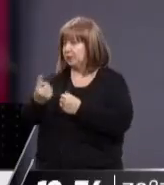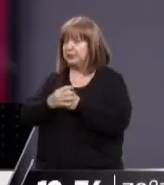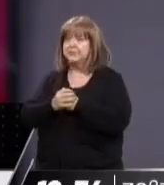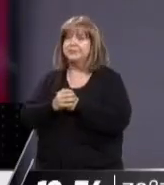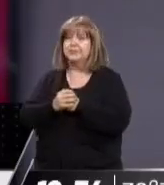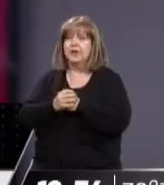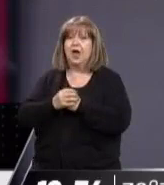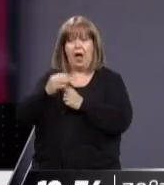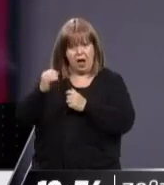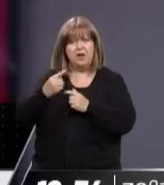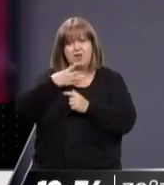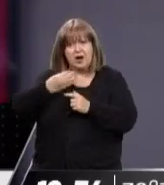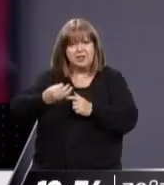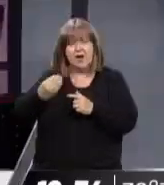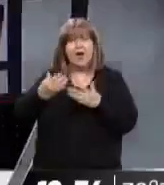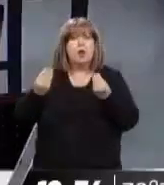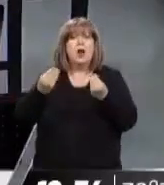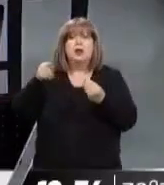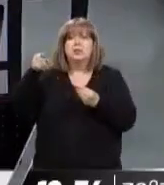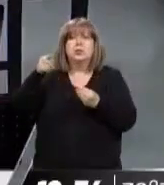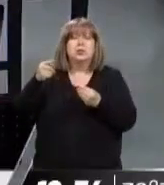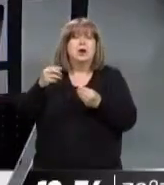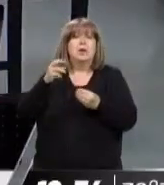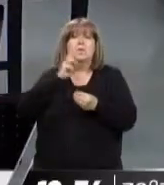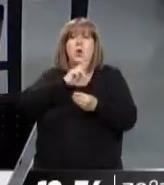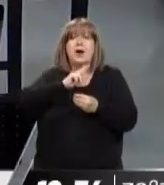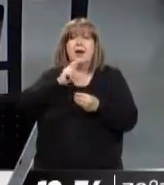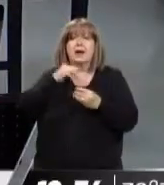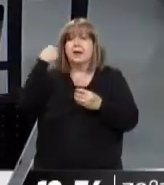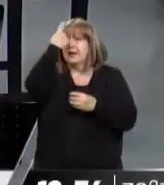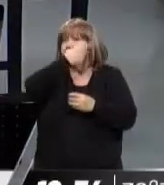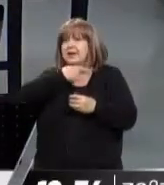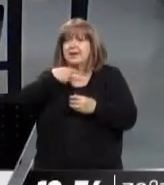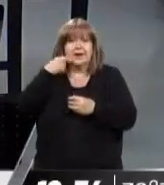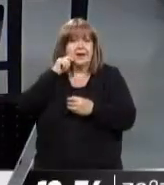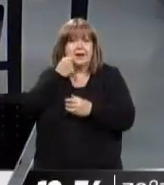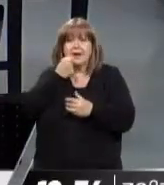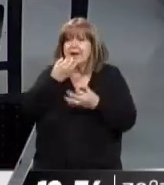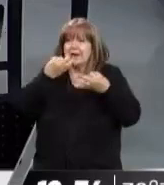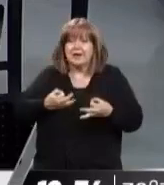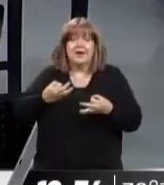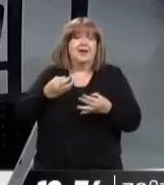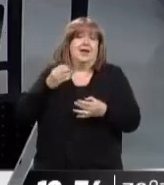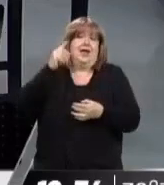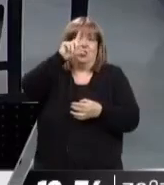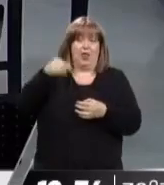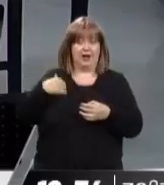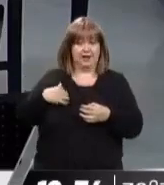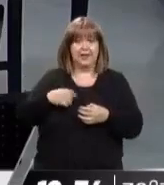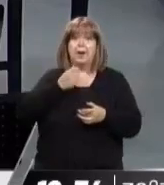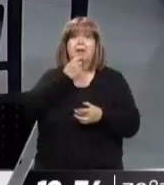eso. ¿Hay un estereotipo de belleza? ¿Cuál creen que es el estereotipo de belleza reinante en la Argentina? Y obviamente por ello en